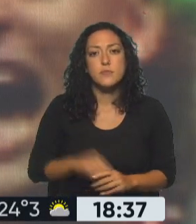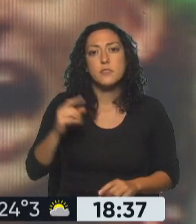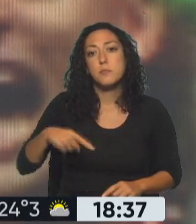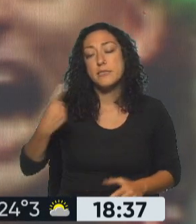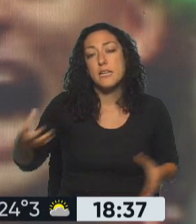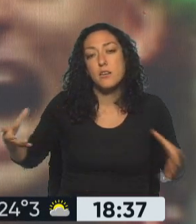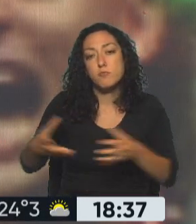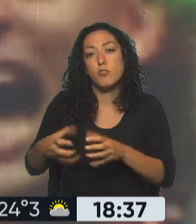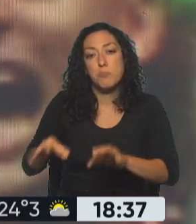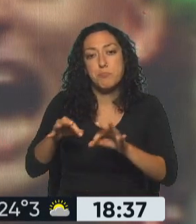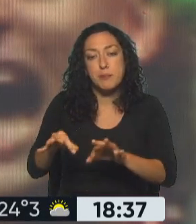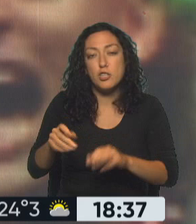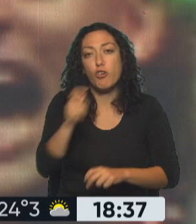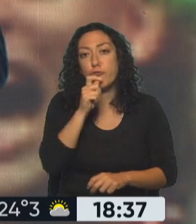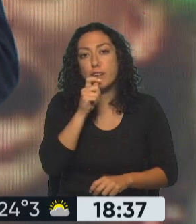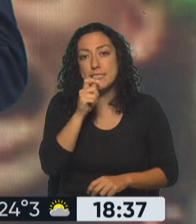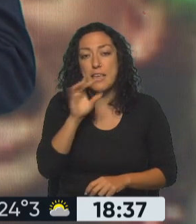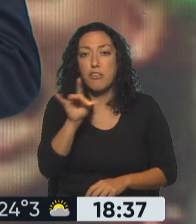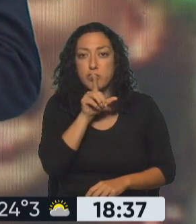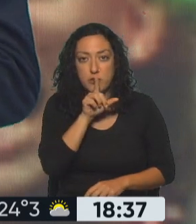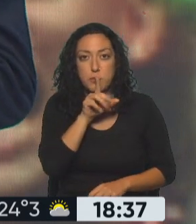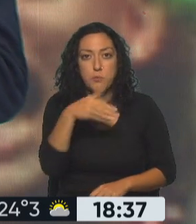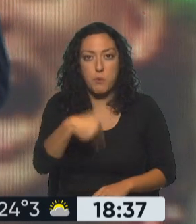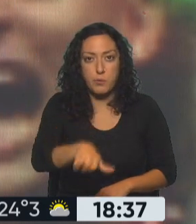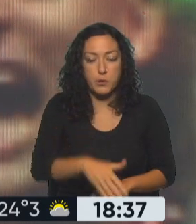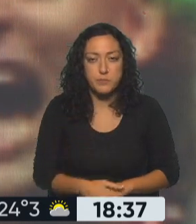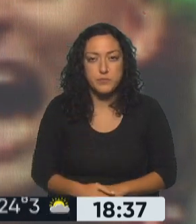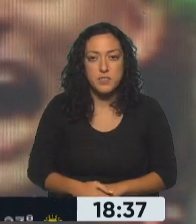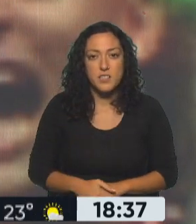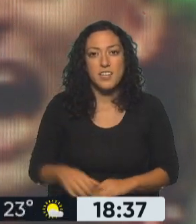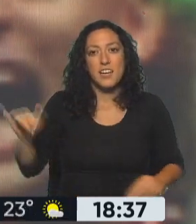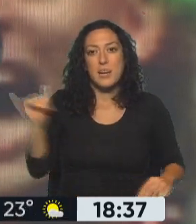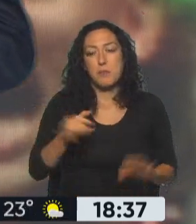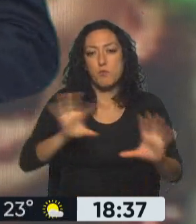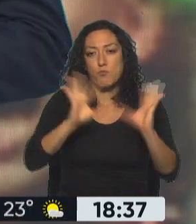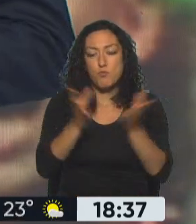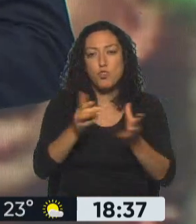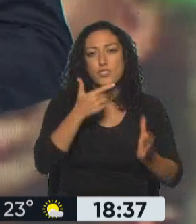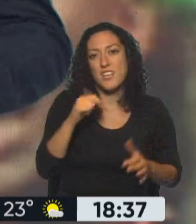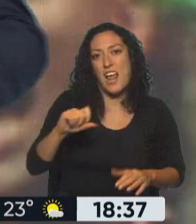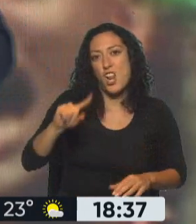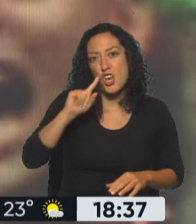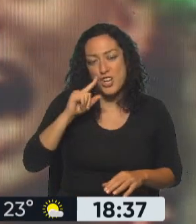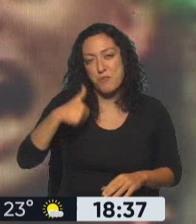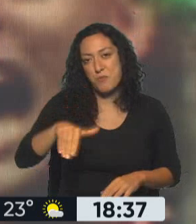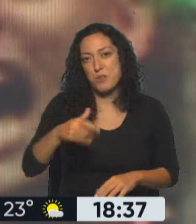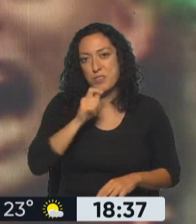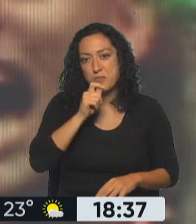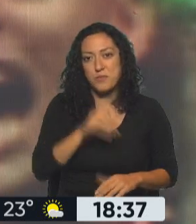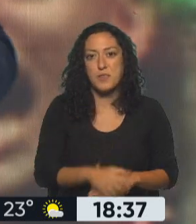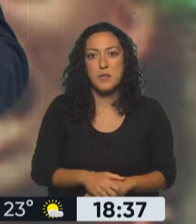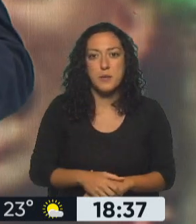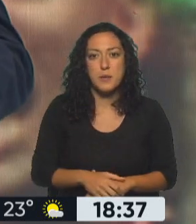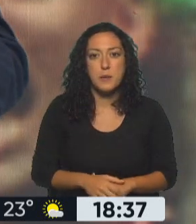todos y hay conferencia de prensa del técnico. Ah, buenísimo. Del técnico campeón del mundo, de Lionel Scaloni. Pero mejor escuchemos la palabra